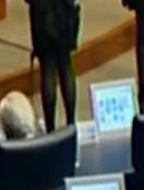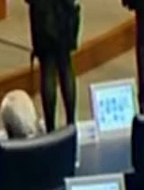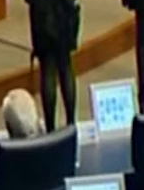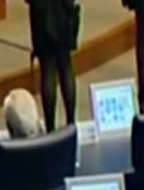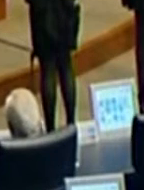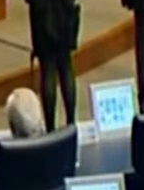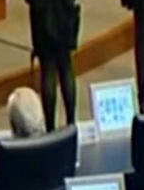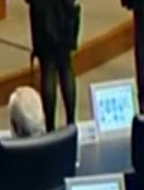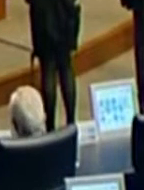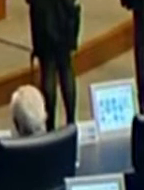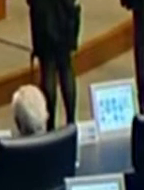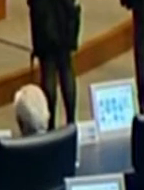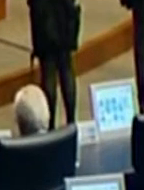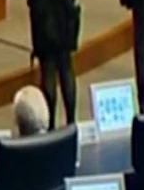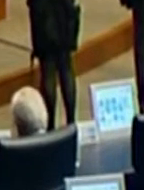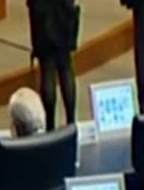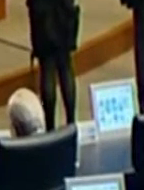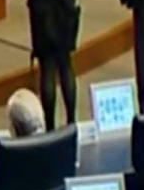la responsabilidad.